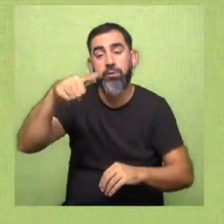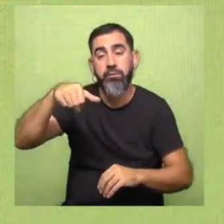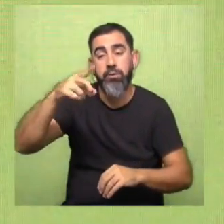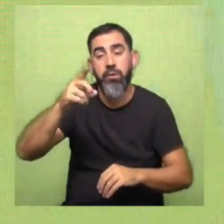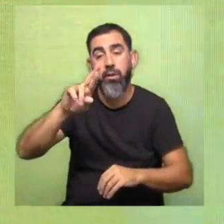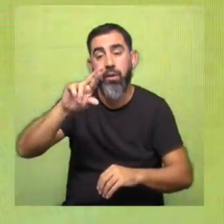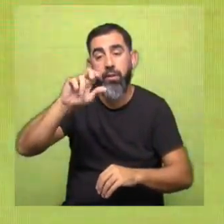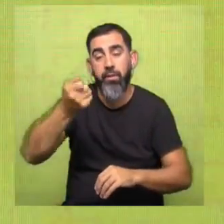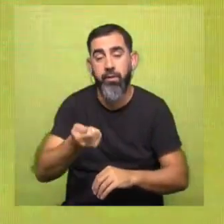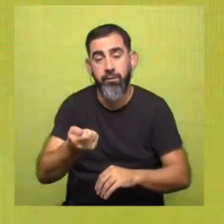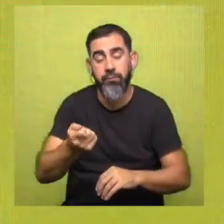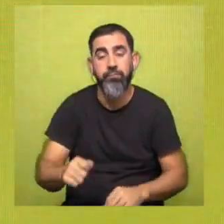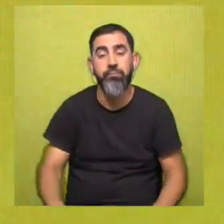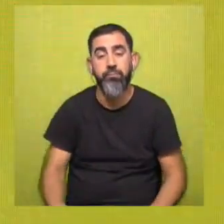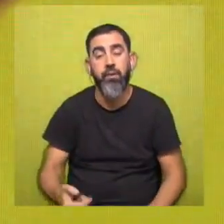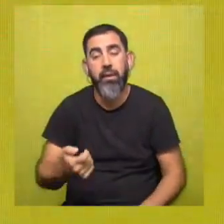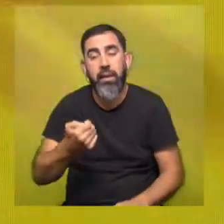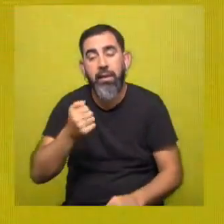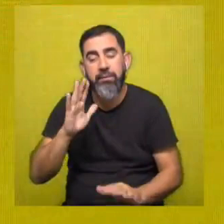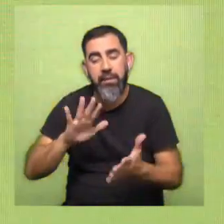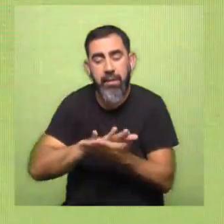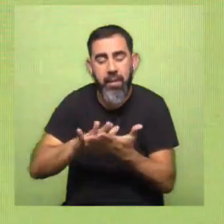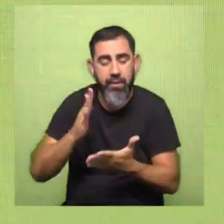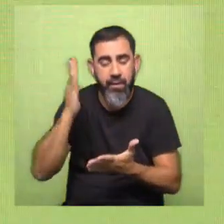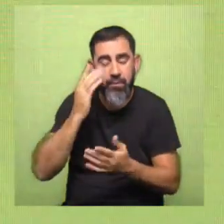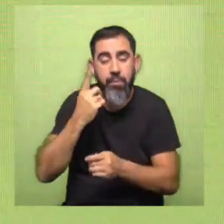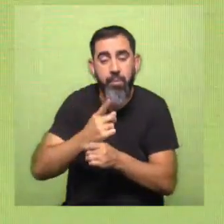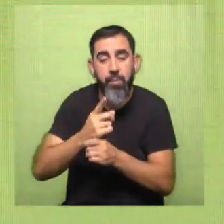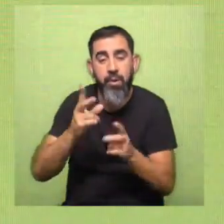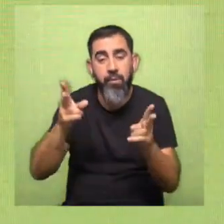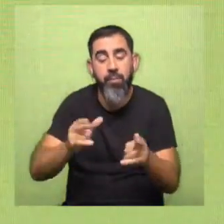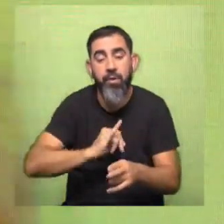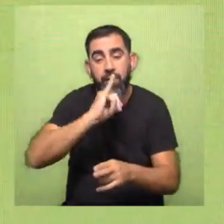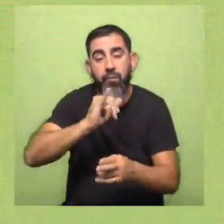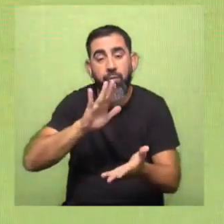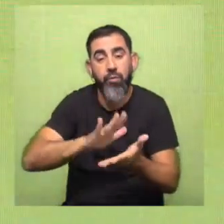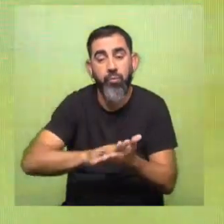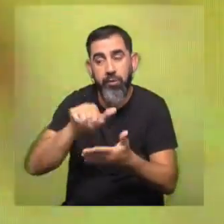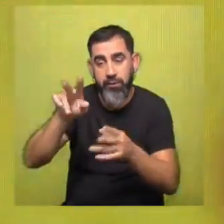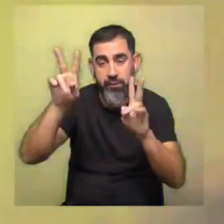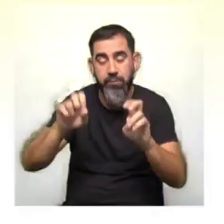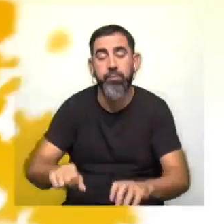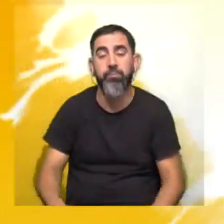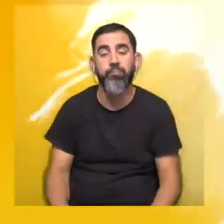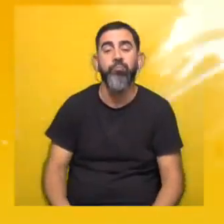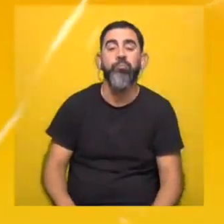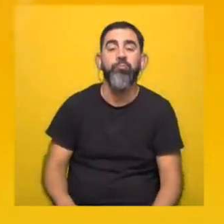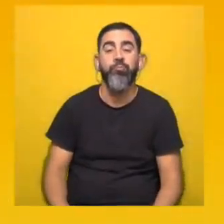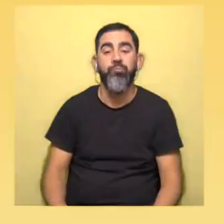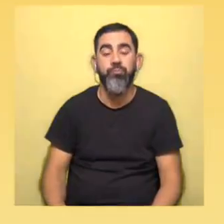hablamos bastante y no sabemos prácticamente nada. Vemos la primera parte del informe sobre radiaciones.